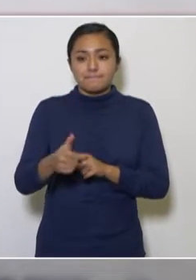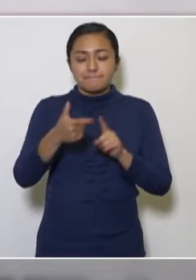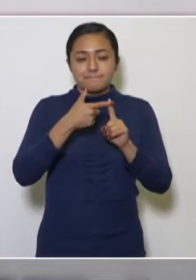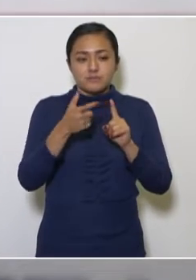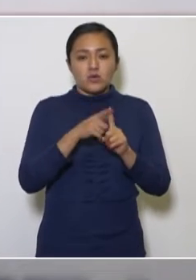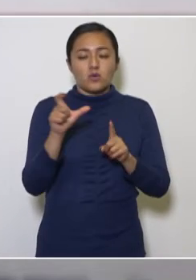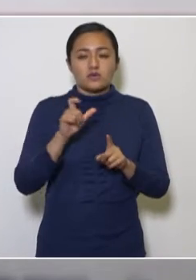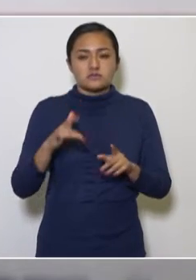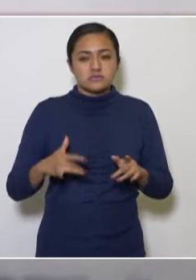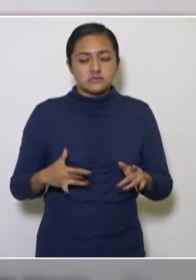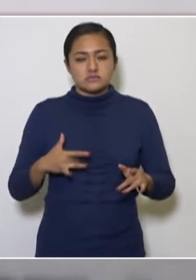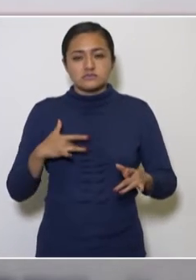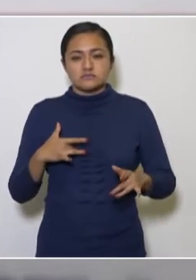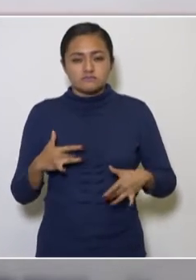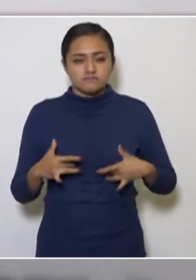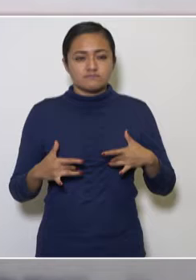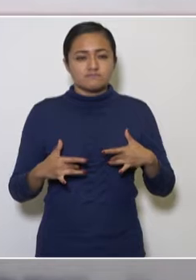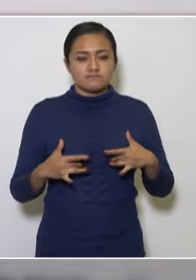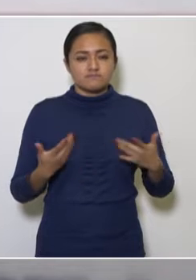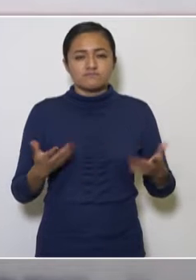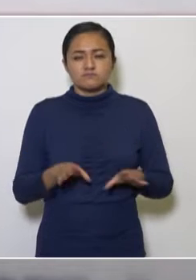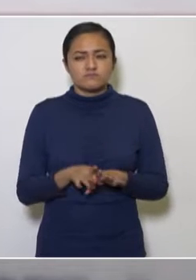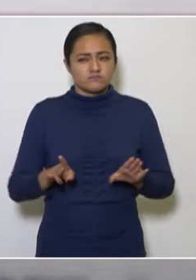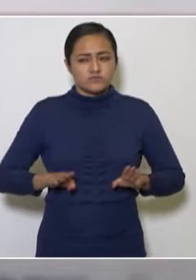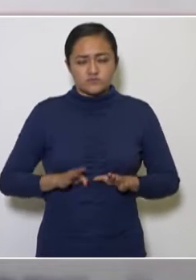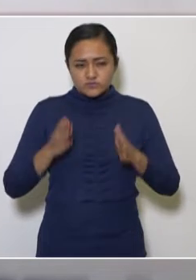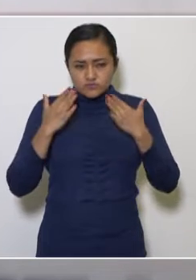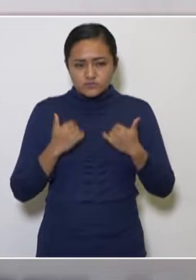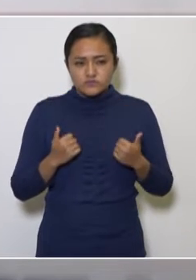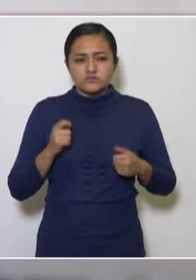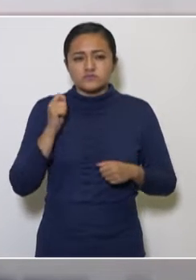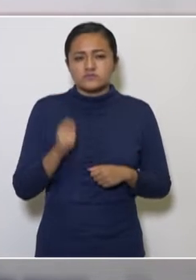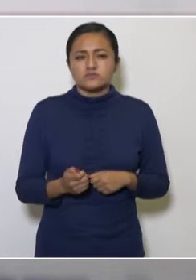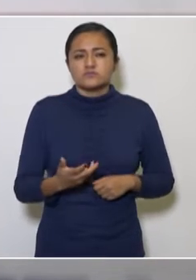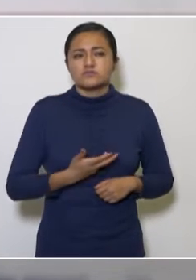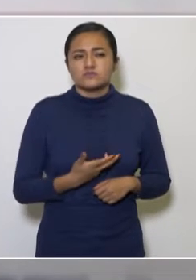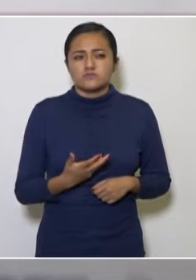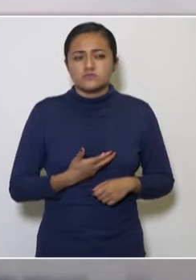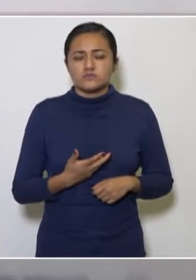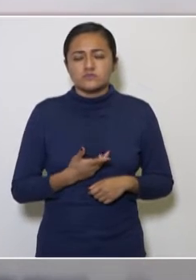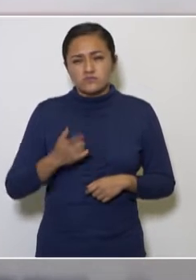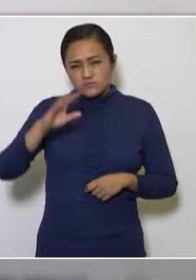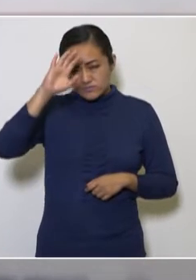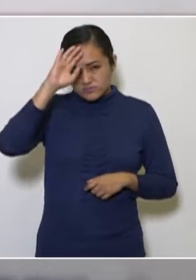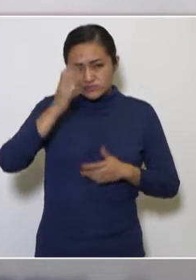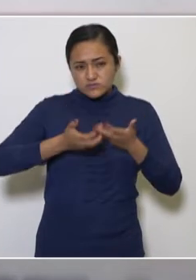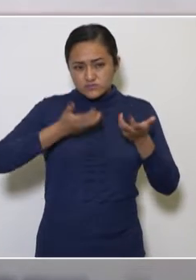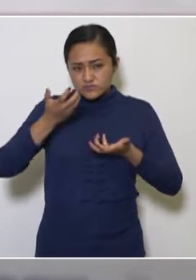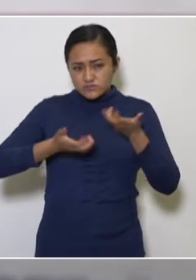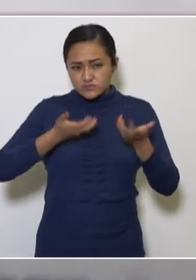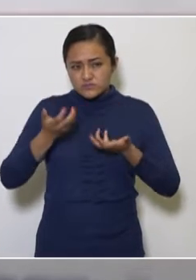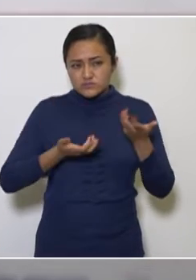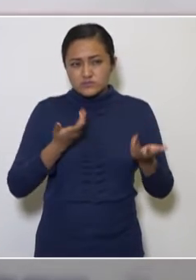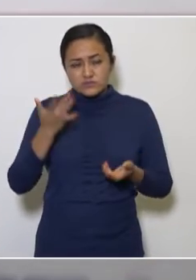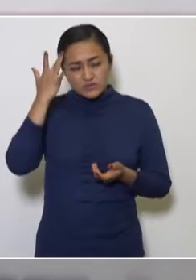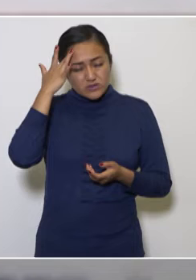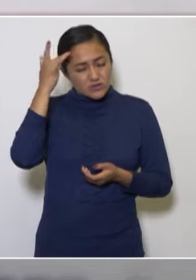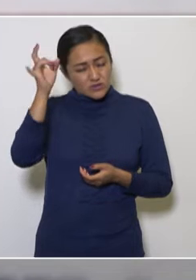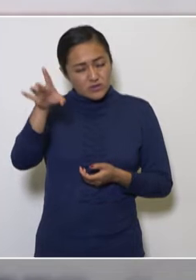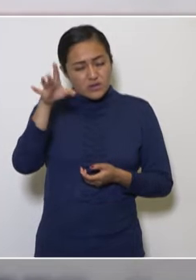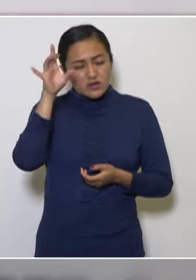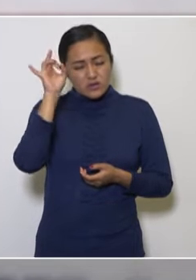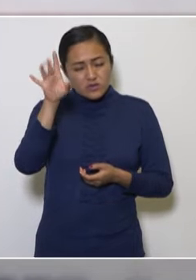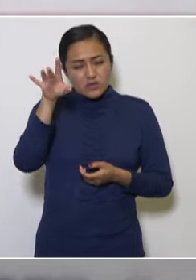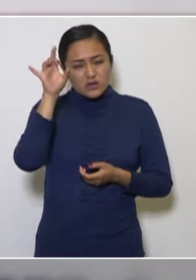los síntomas no característicos de la enfermedad, que se caracterizan por fiebre, cefalea intensa, que es dolor